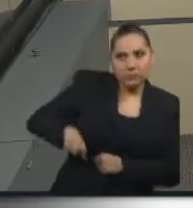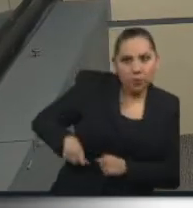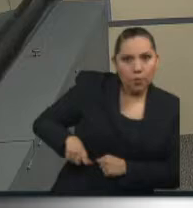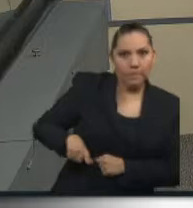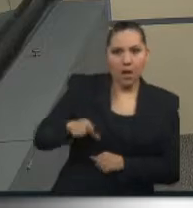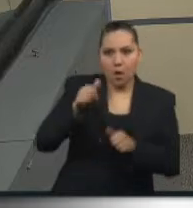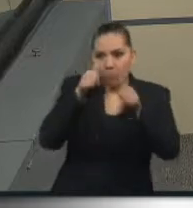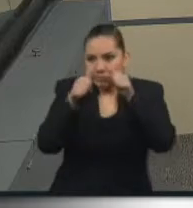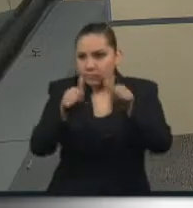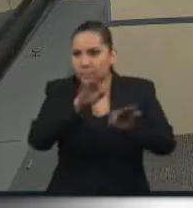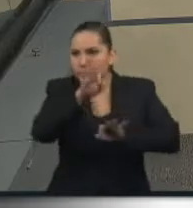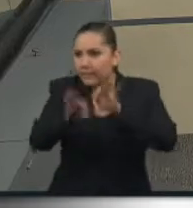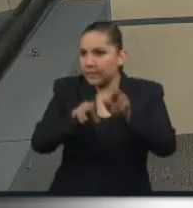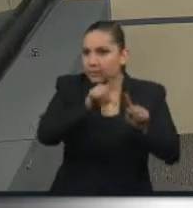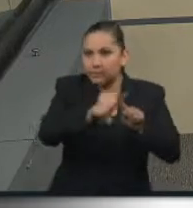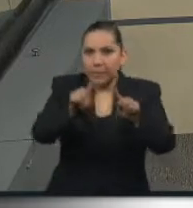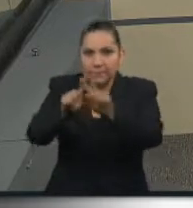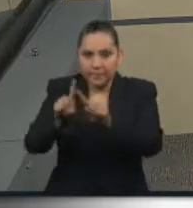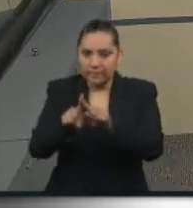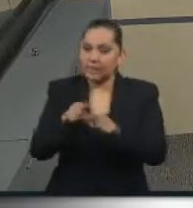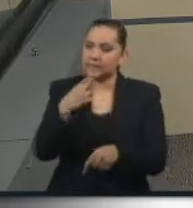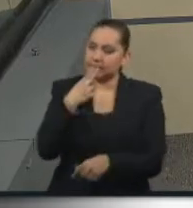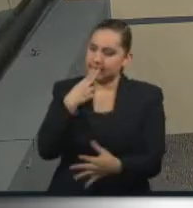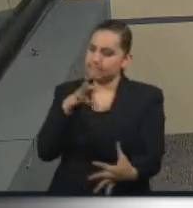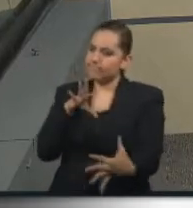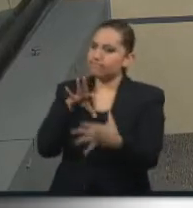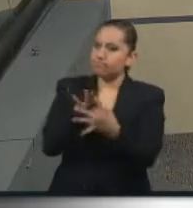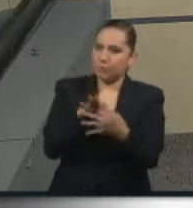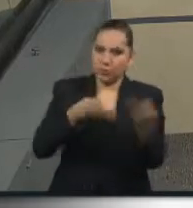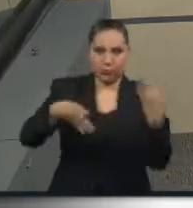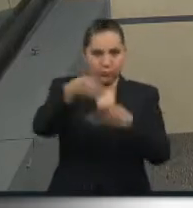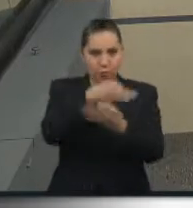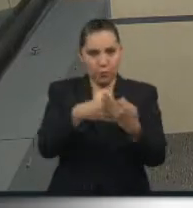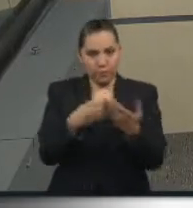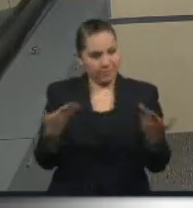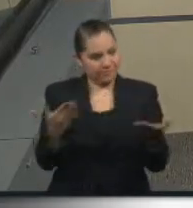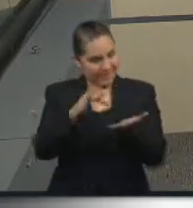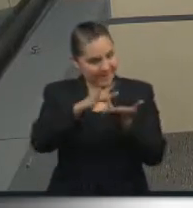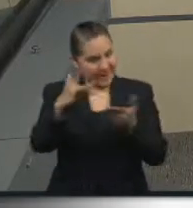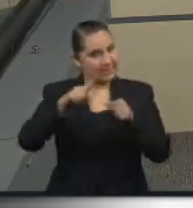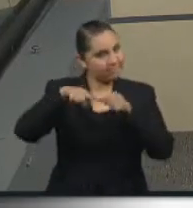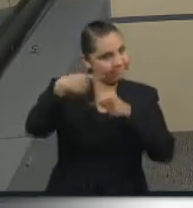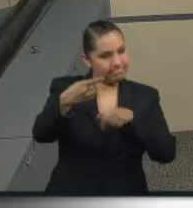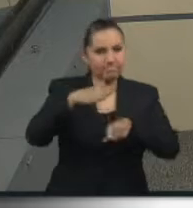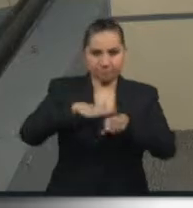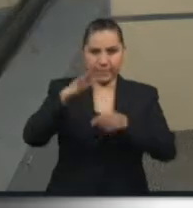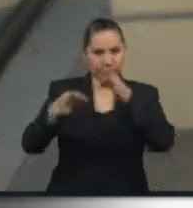nos despedimos, pero aquí nos encontramos en la siguiente emisión de Noticias del Congreso. Hasta entonces.